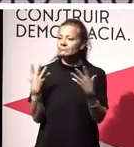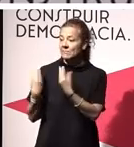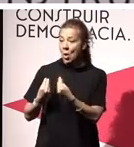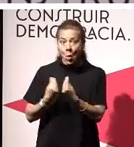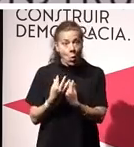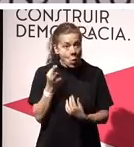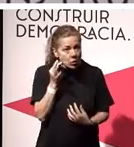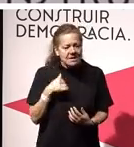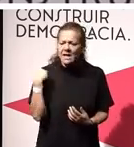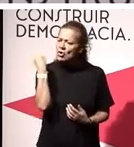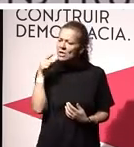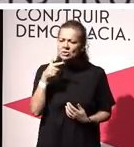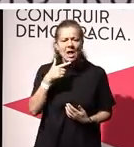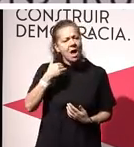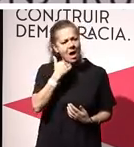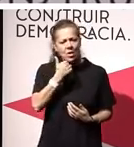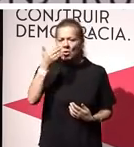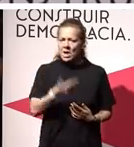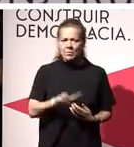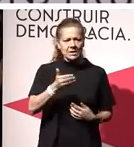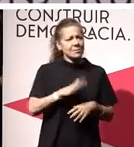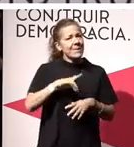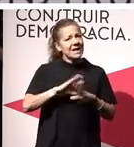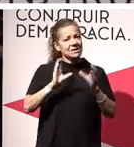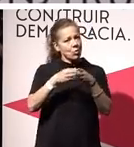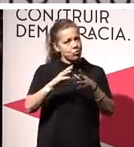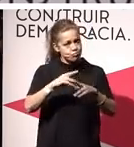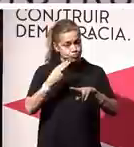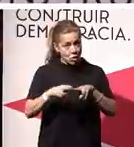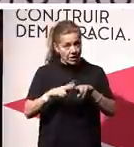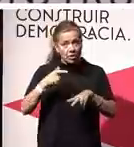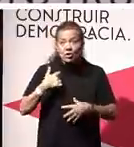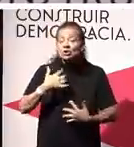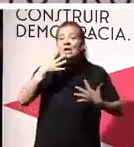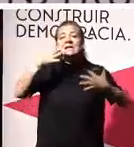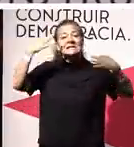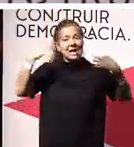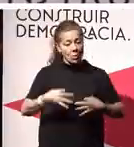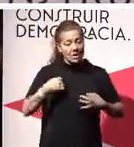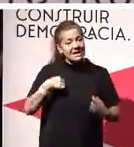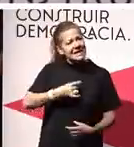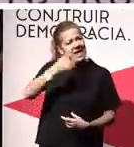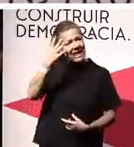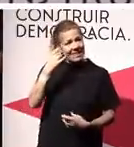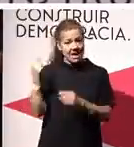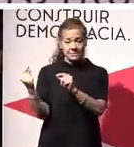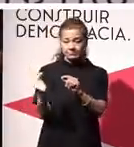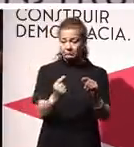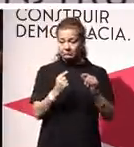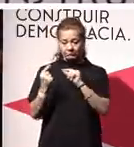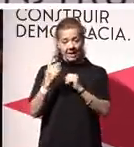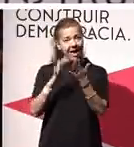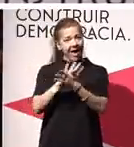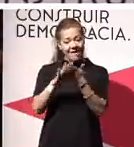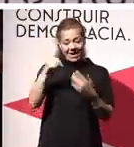juntas, que yo creo que es algo imprescindible para esta fuerza política. Y estoy convencida que las ideas que hemos intercambiado en este fin